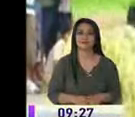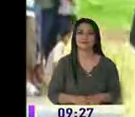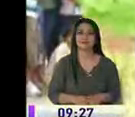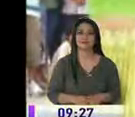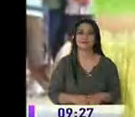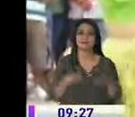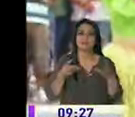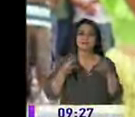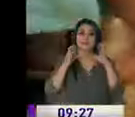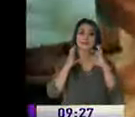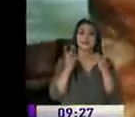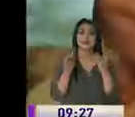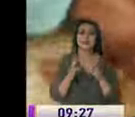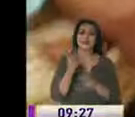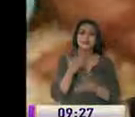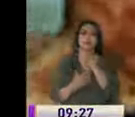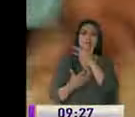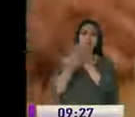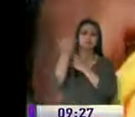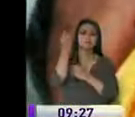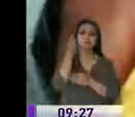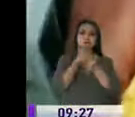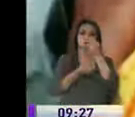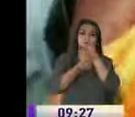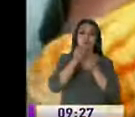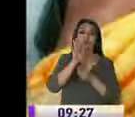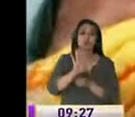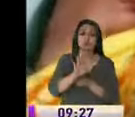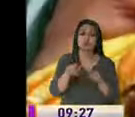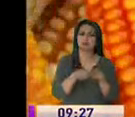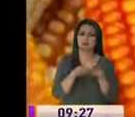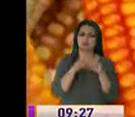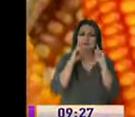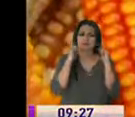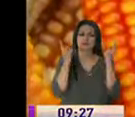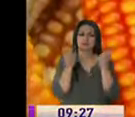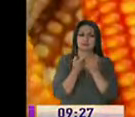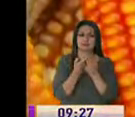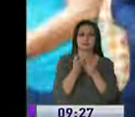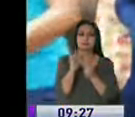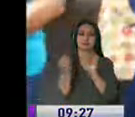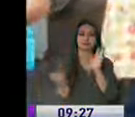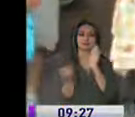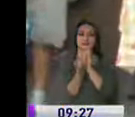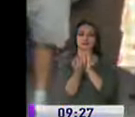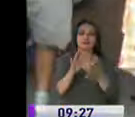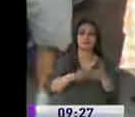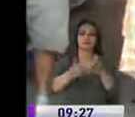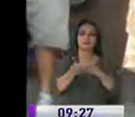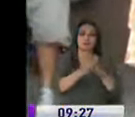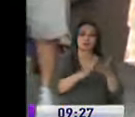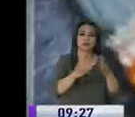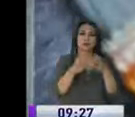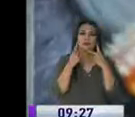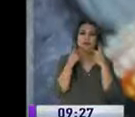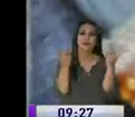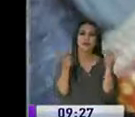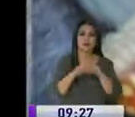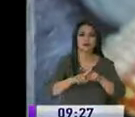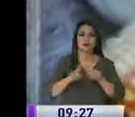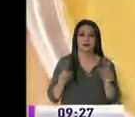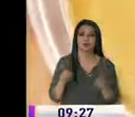El maíz también fue conocido como un alimento ancestral sagrado y es parte de la identidad de algunos pueblos que con sus